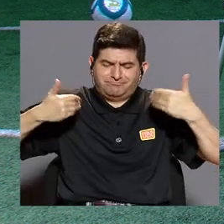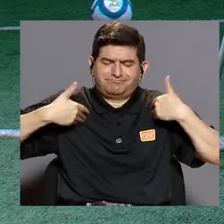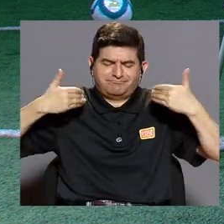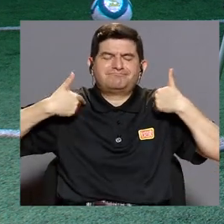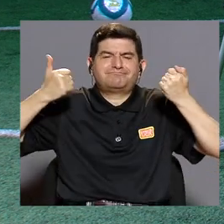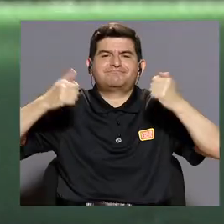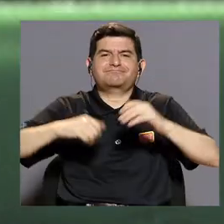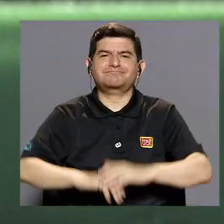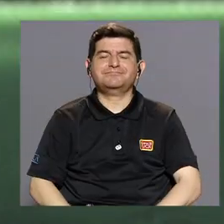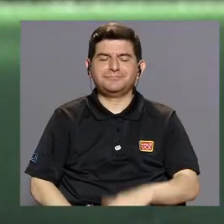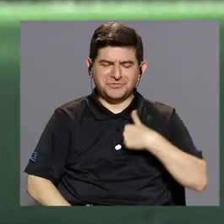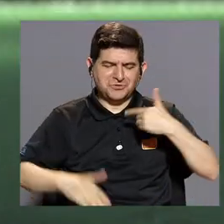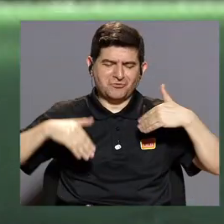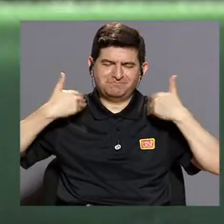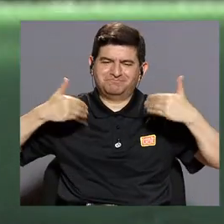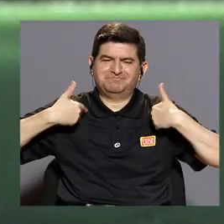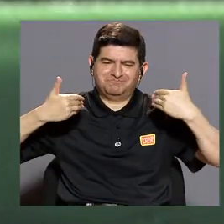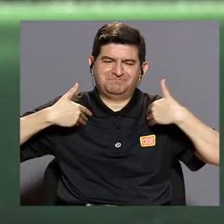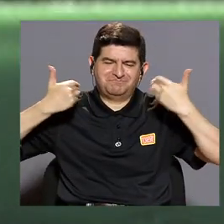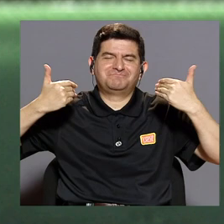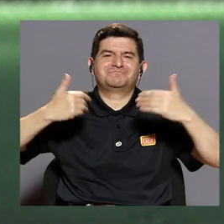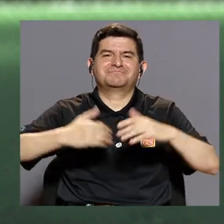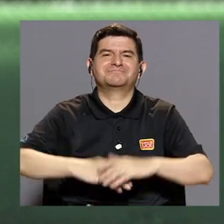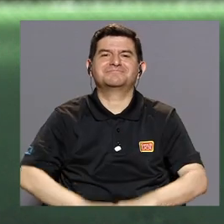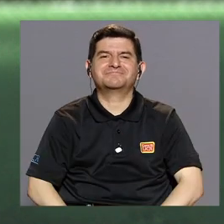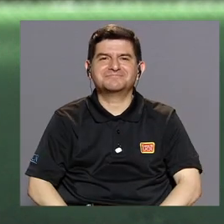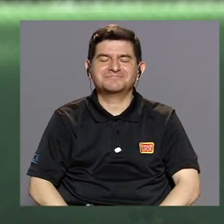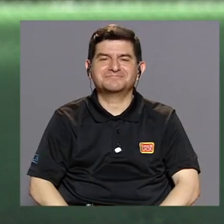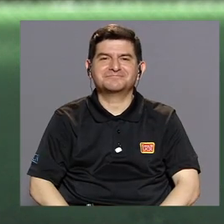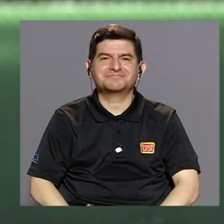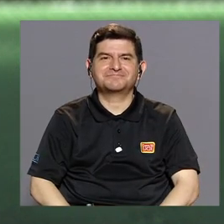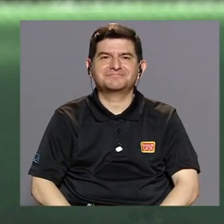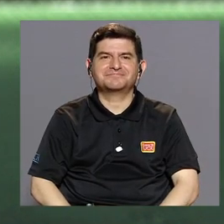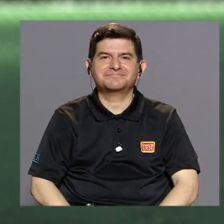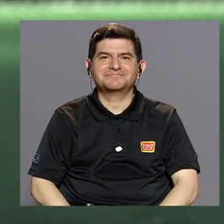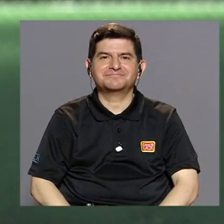contenta, ¿verdad? Me siento muy contenta